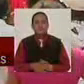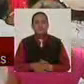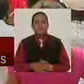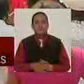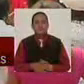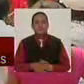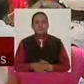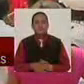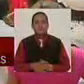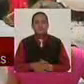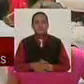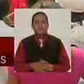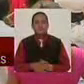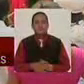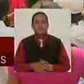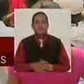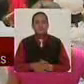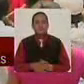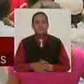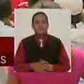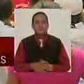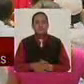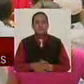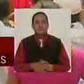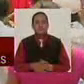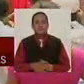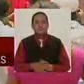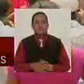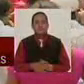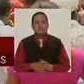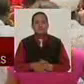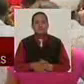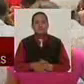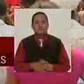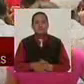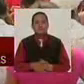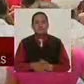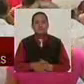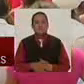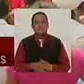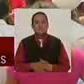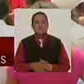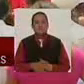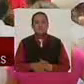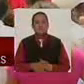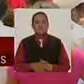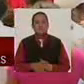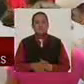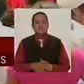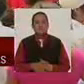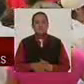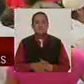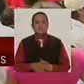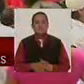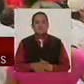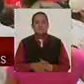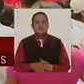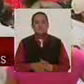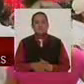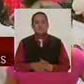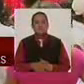uchieno, camun, pachichamo, Ina Nunkimun, Perú Tabanani, Dikas,